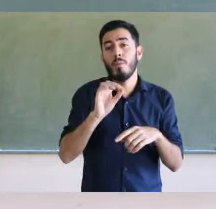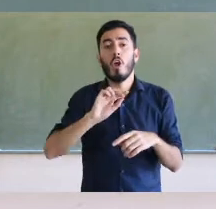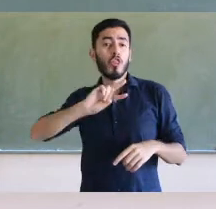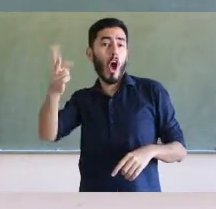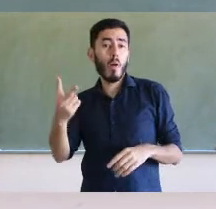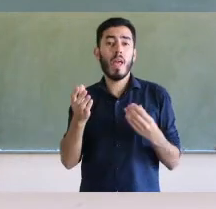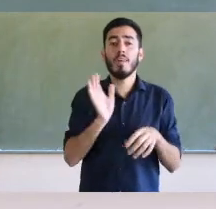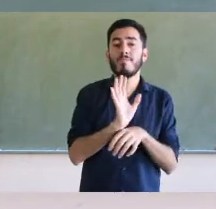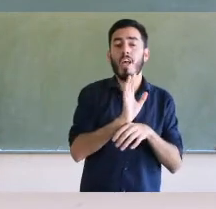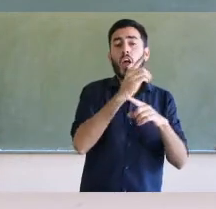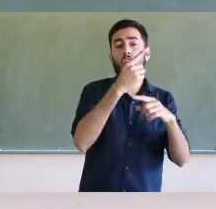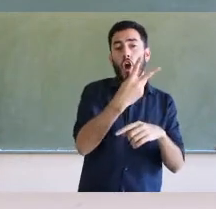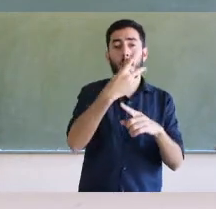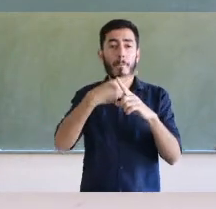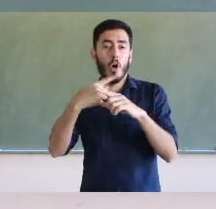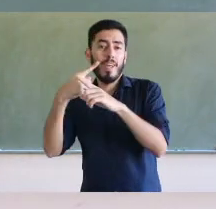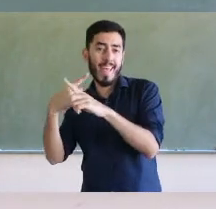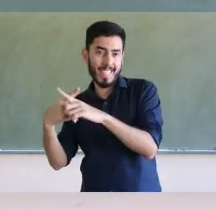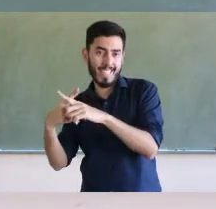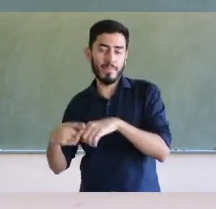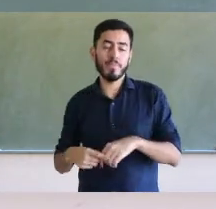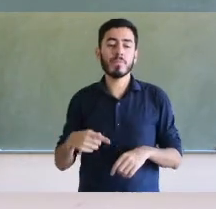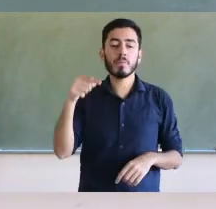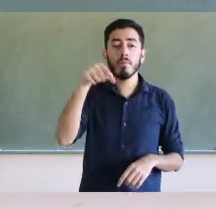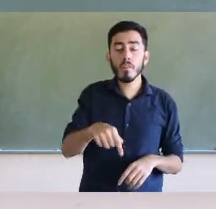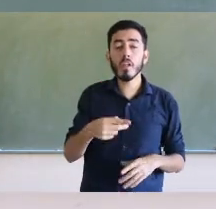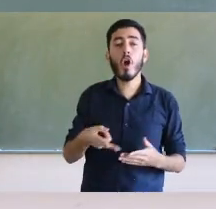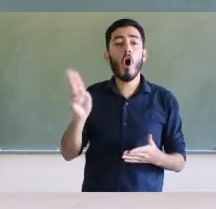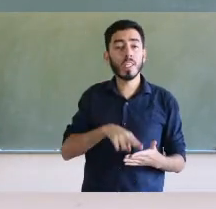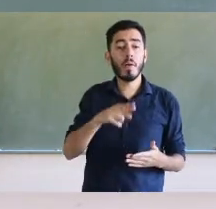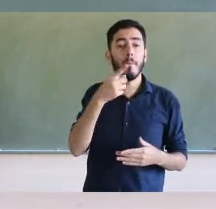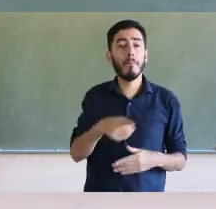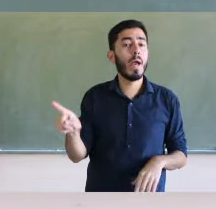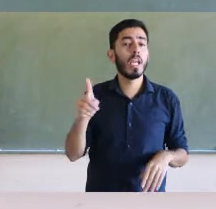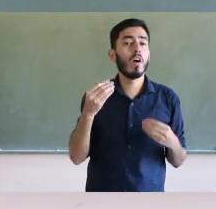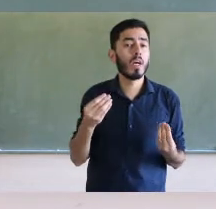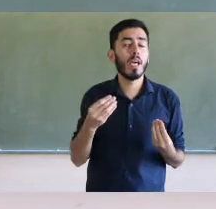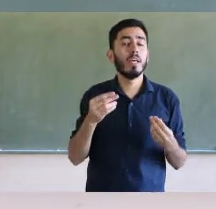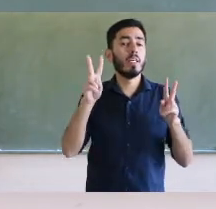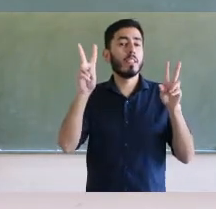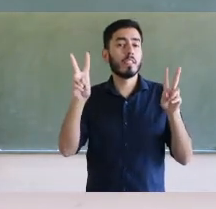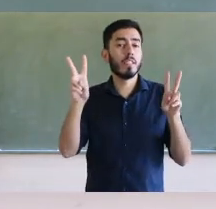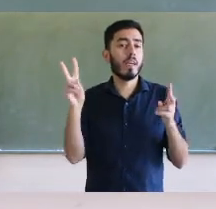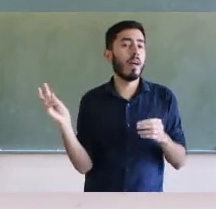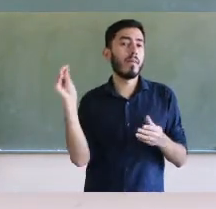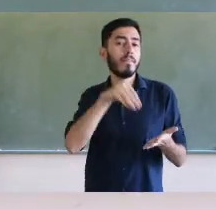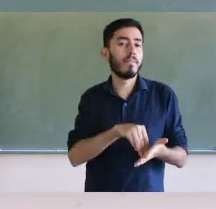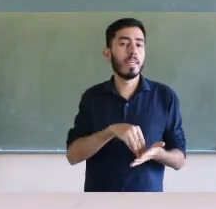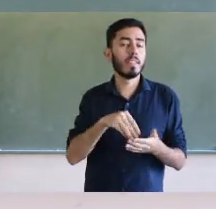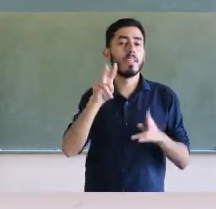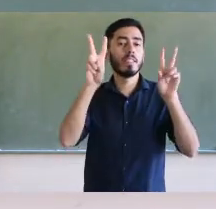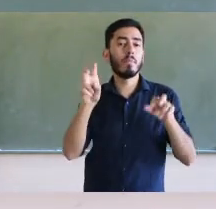Ahora volvemos a lo mismo, ¿sí? Nada más que ahora lo que vamos a incorporar son las fracciones. ¿De qué forma?